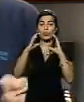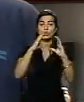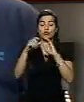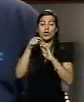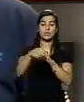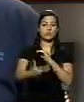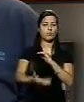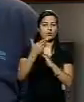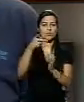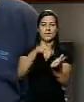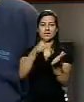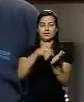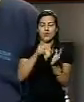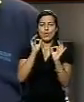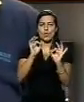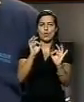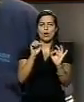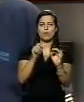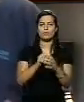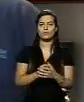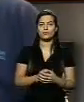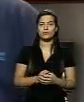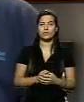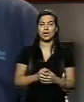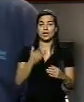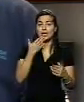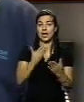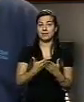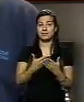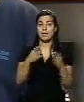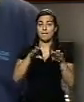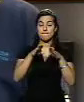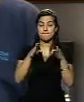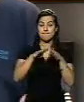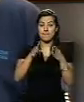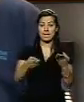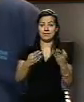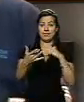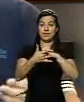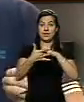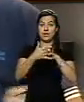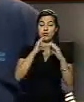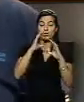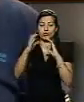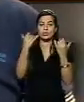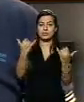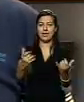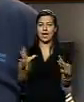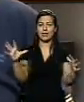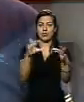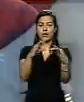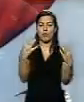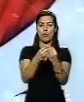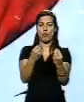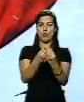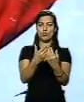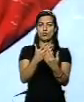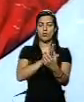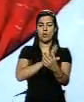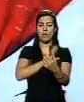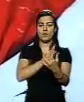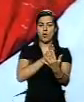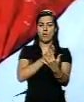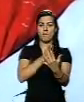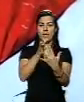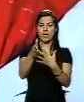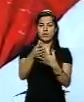que juega un papel muy importante allí, ya que gracias a las mesas técnicas de telecomunicaciones de alguna u otra manera se han articulado con el medio y producto de